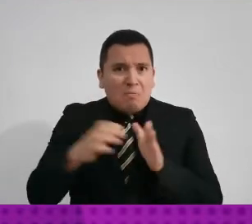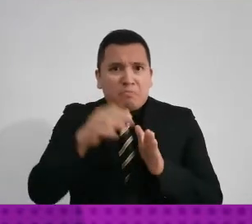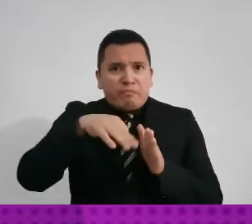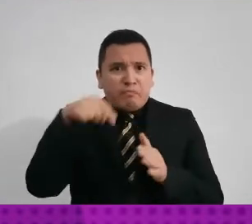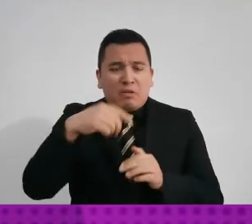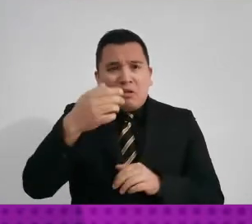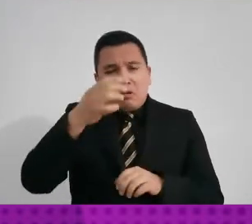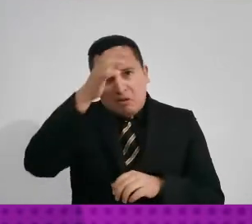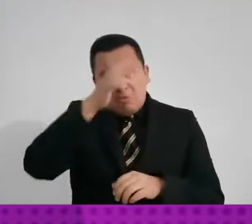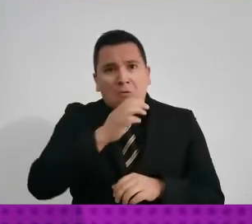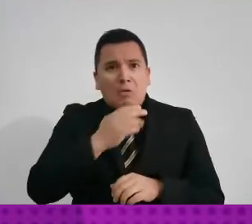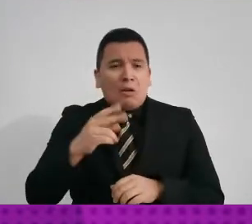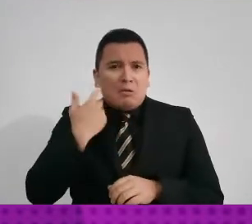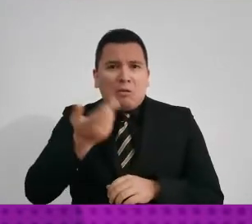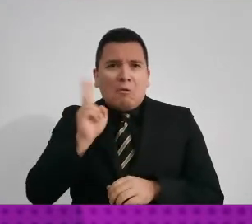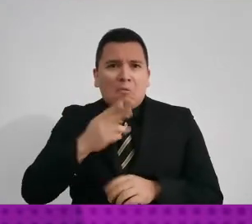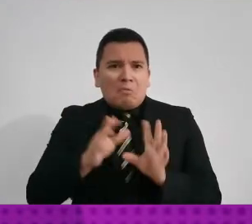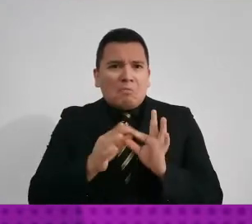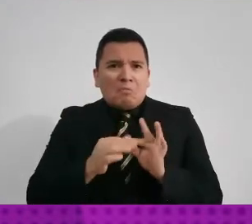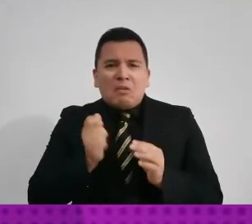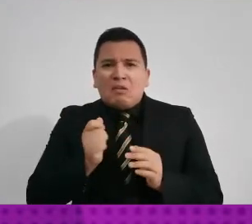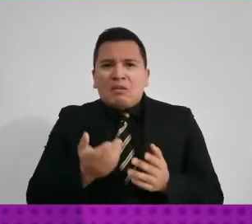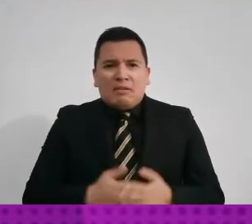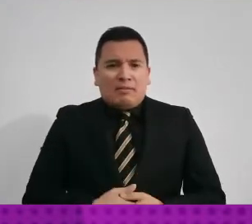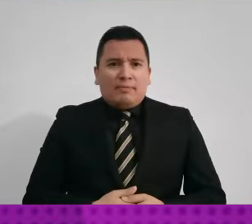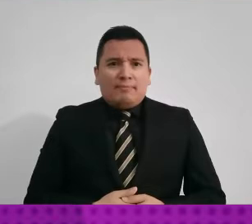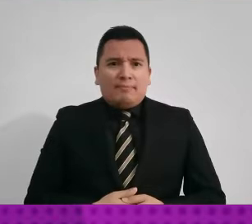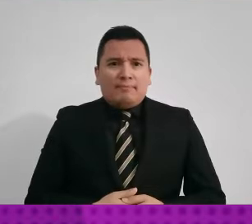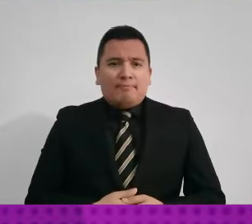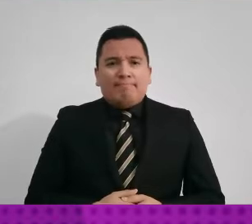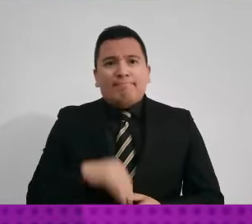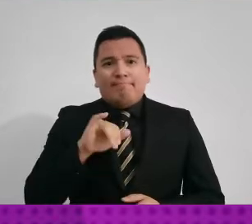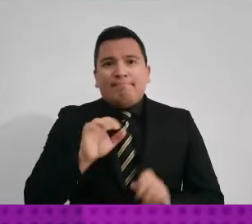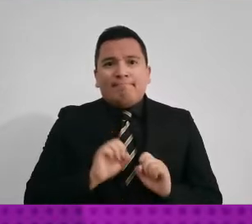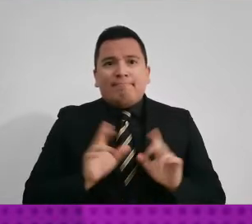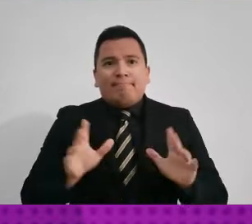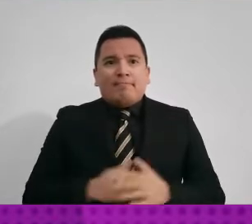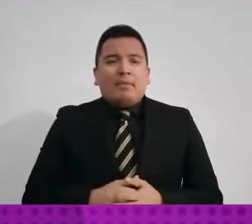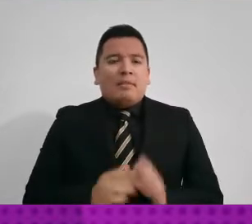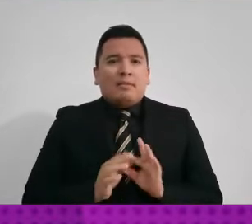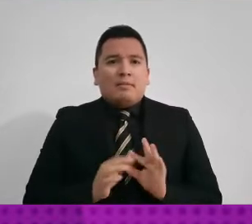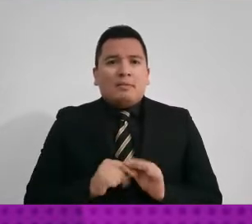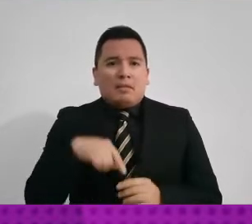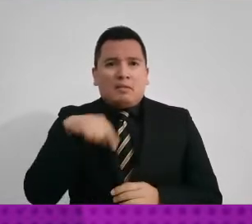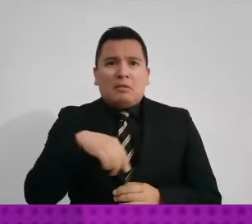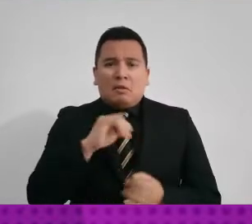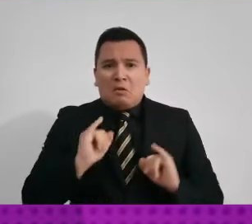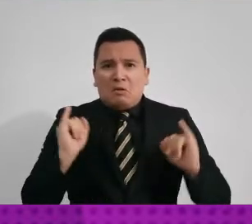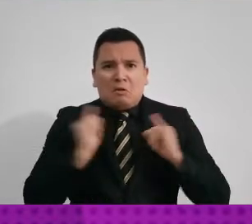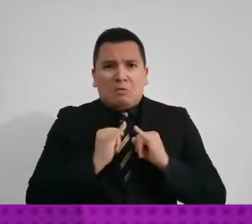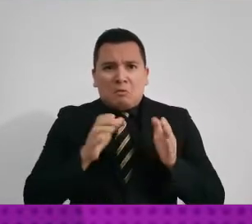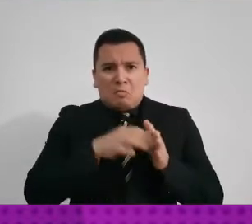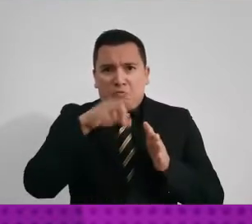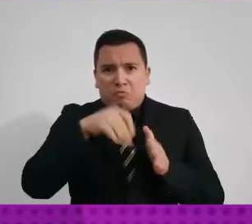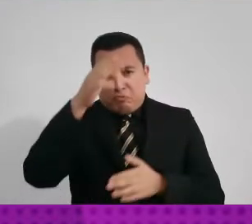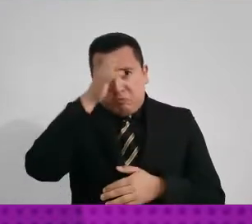de Coahuila y me gustaría que nos platicara un poquito más al respecto. Sí, efectivamente, Guillermo, mencionar que el Instituto Electoral